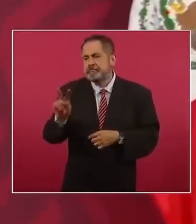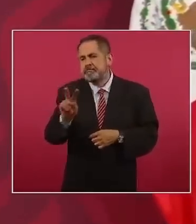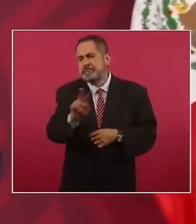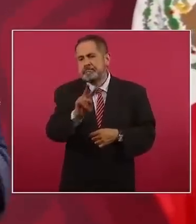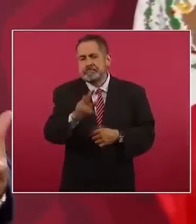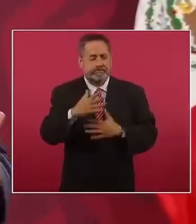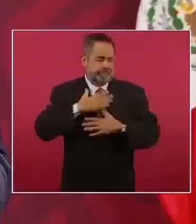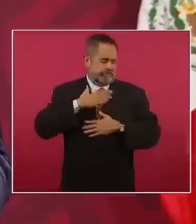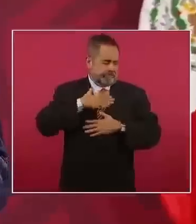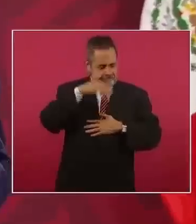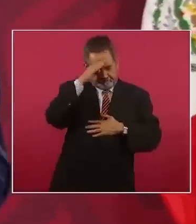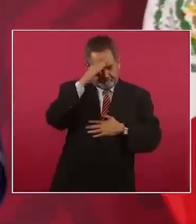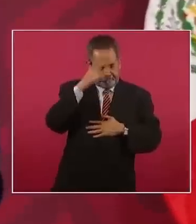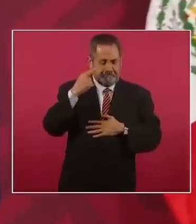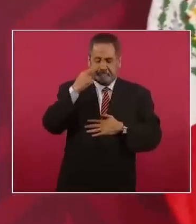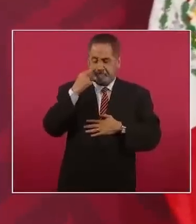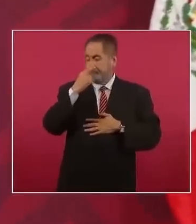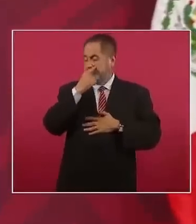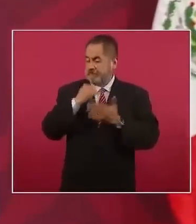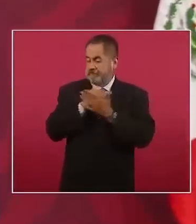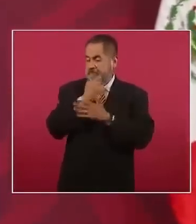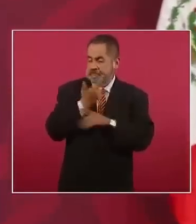a cumplir con su responsabilidad.